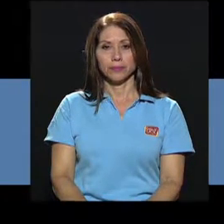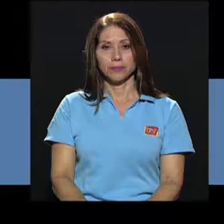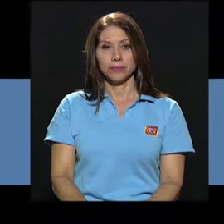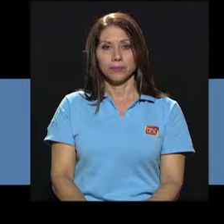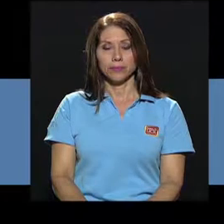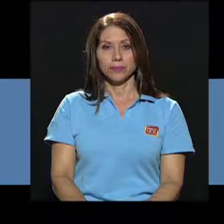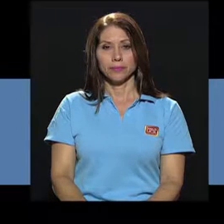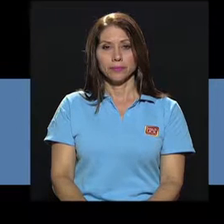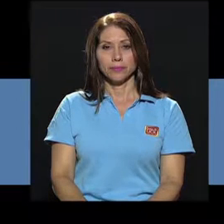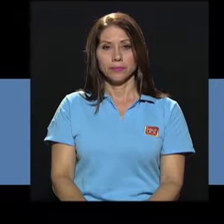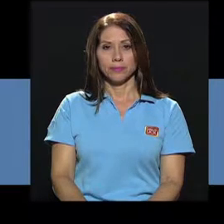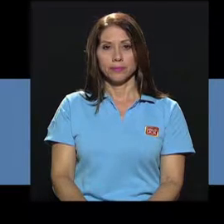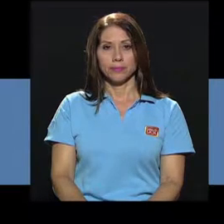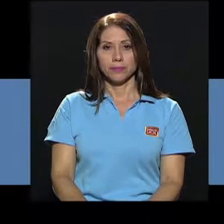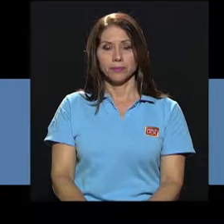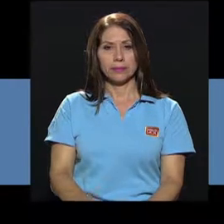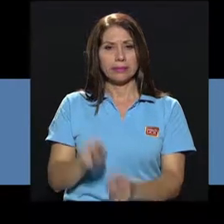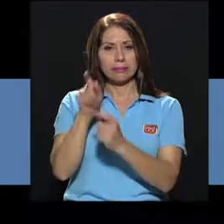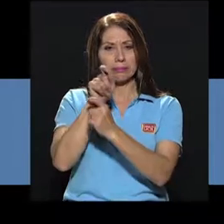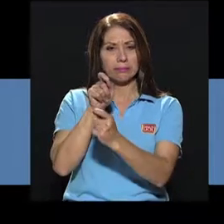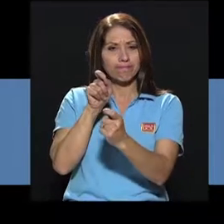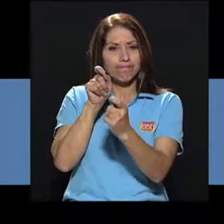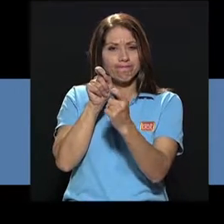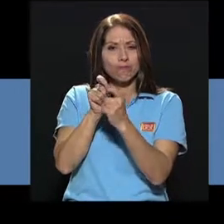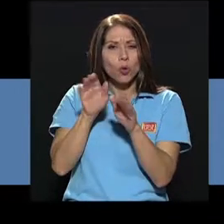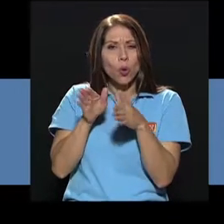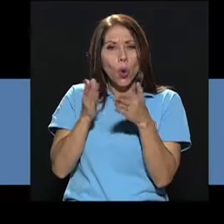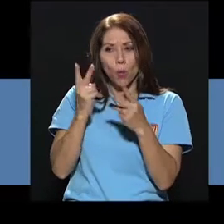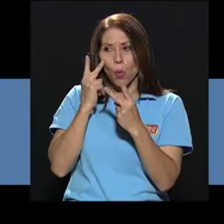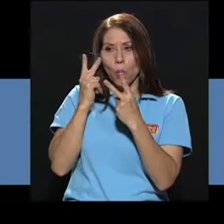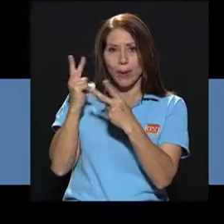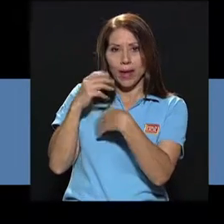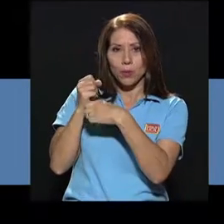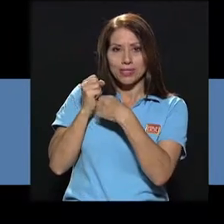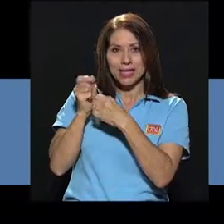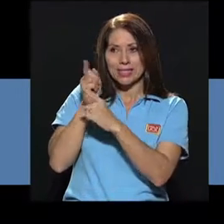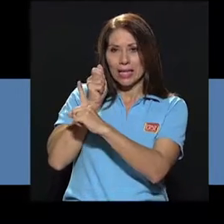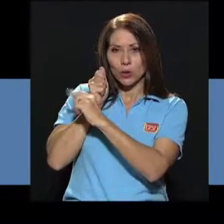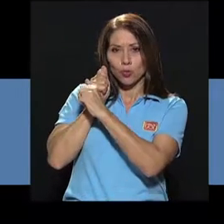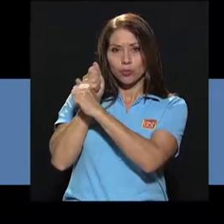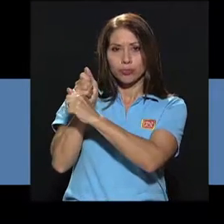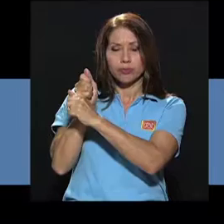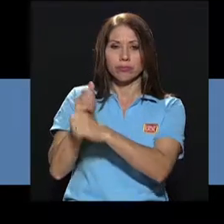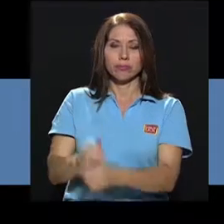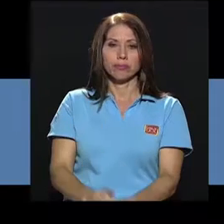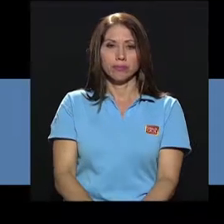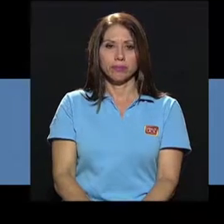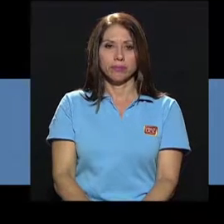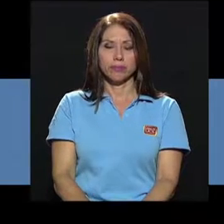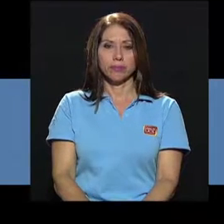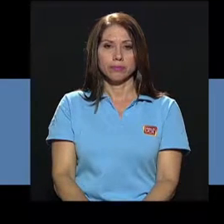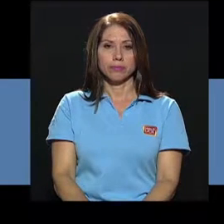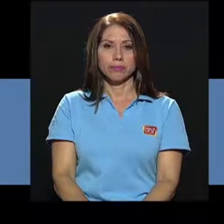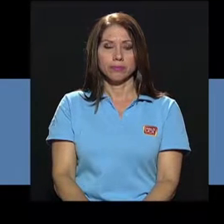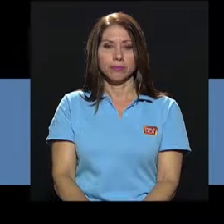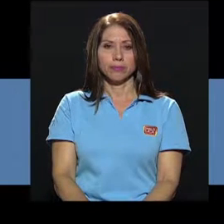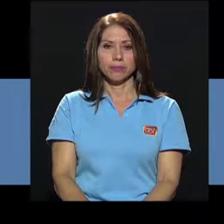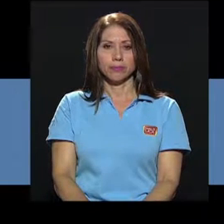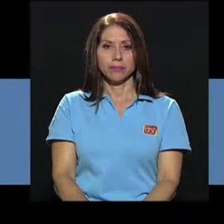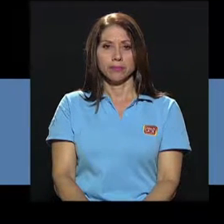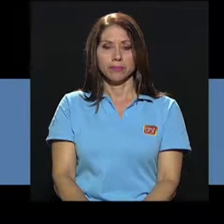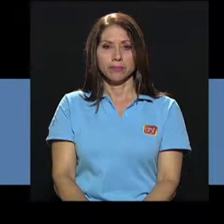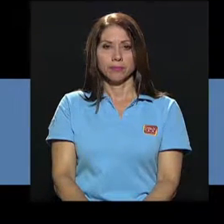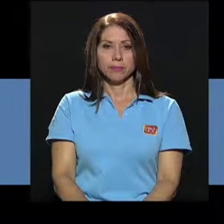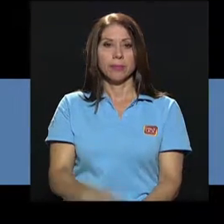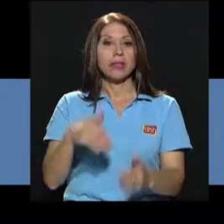unas 4 pulgadas sobre la cama. Traiga la pierna hacia usted. Vuelva a la posición original. Haga un descanso y